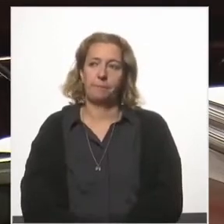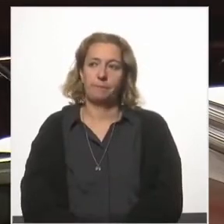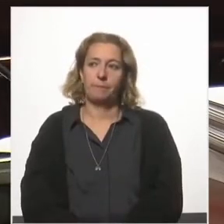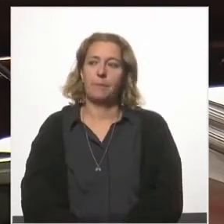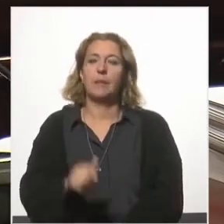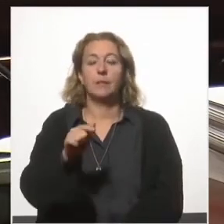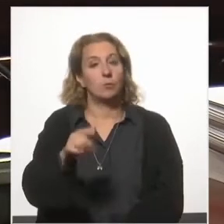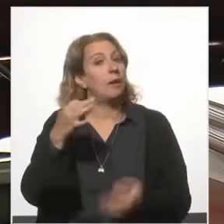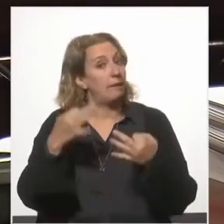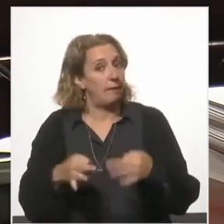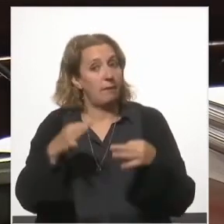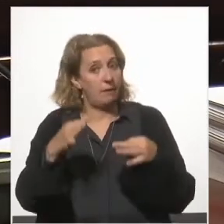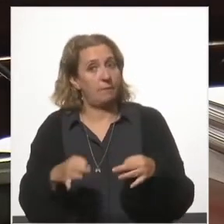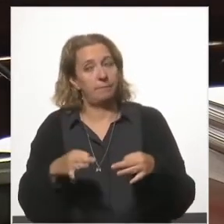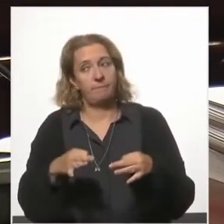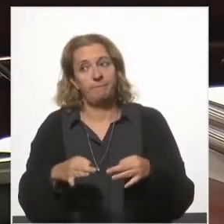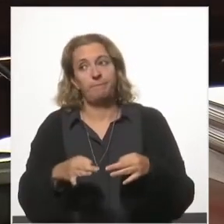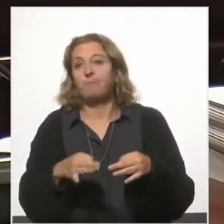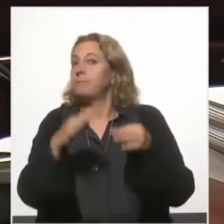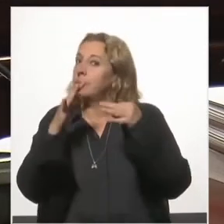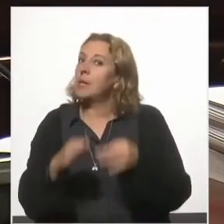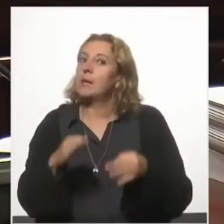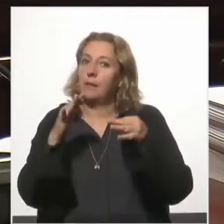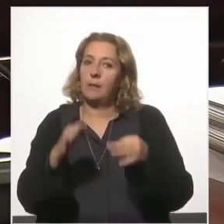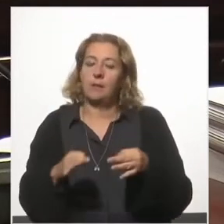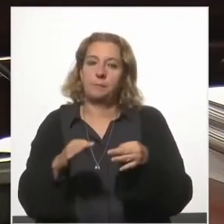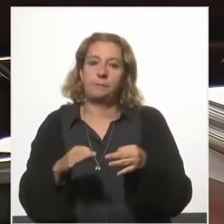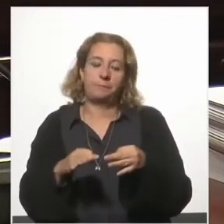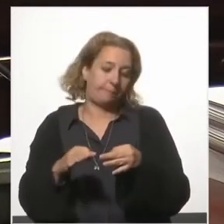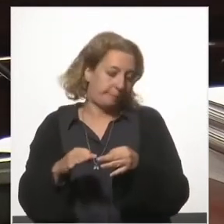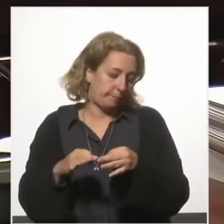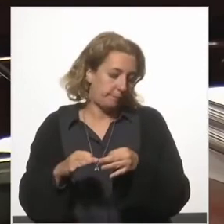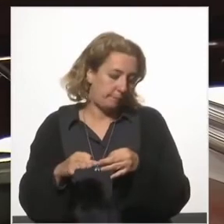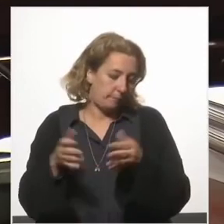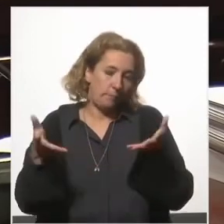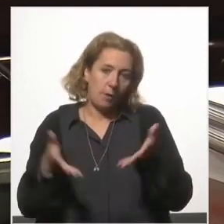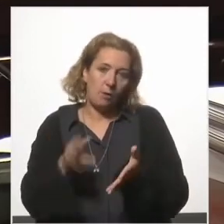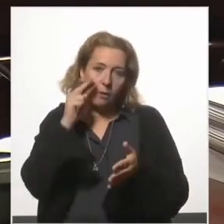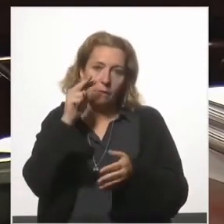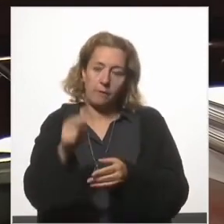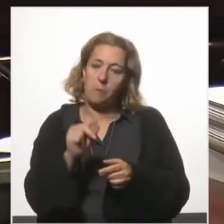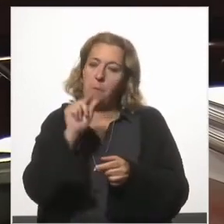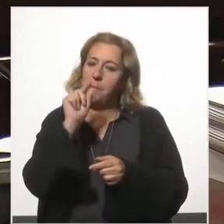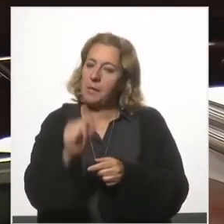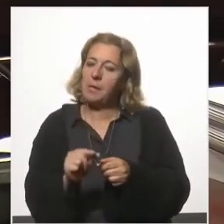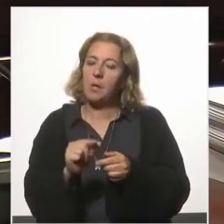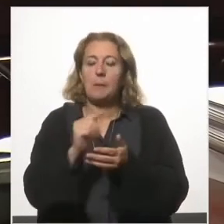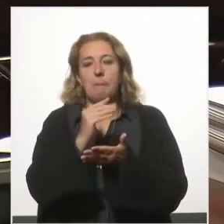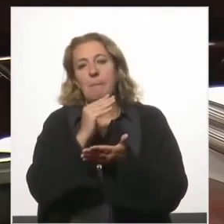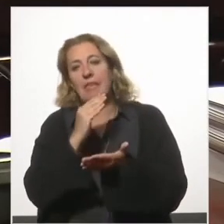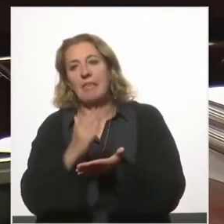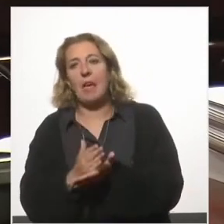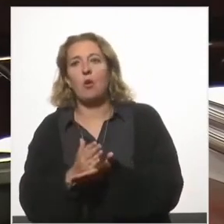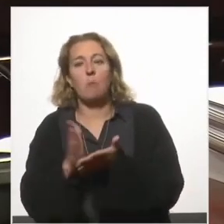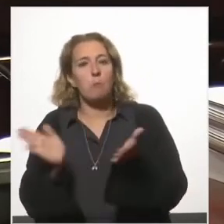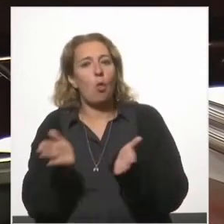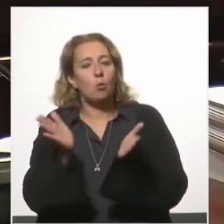Y es una realidad, es una realidad. Hoy vemos a los pequeños y medianos